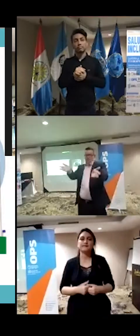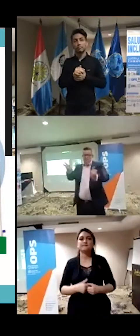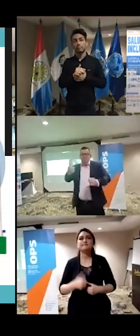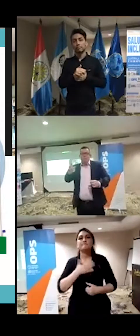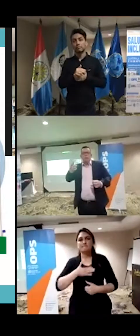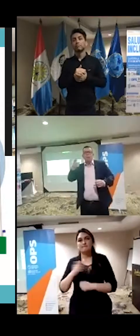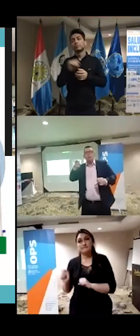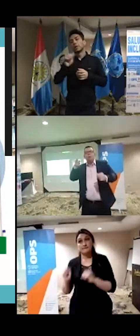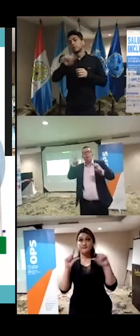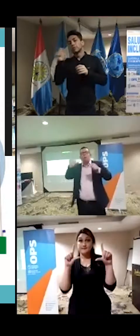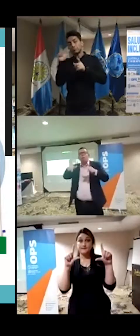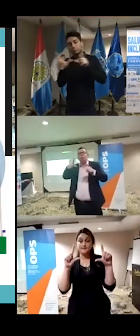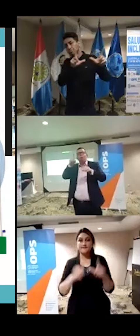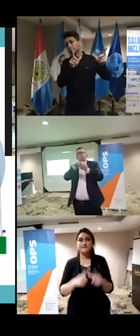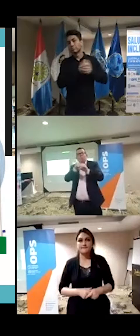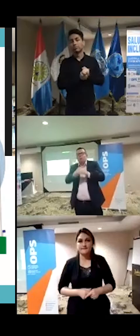Siguiente lámina.